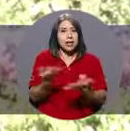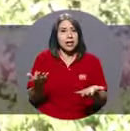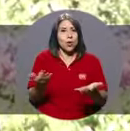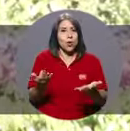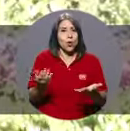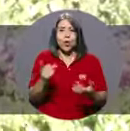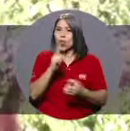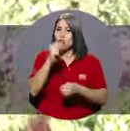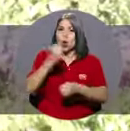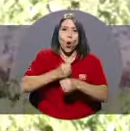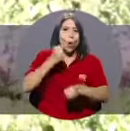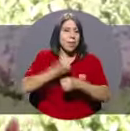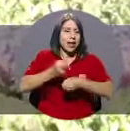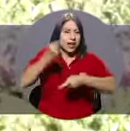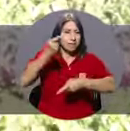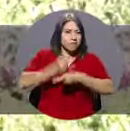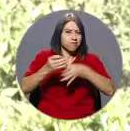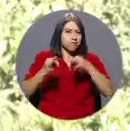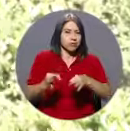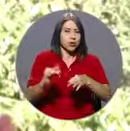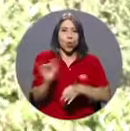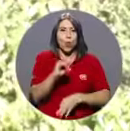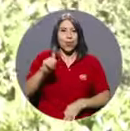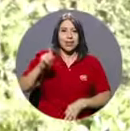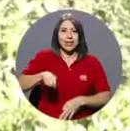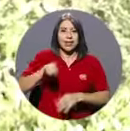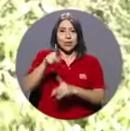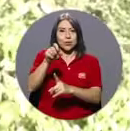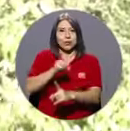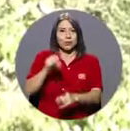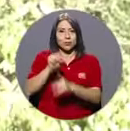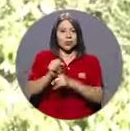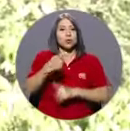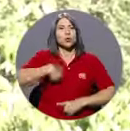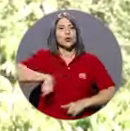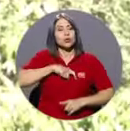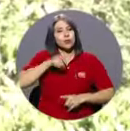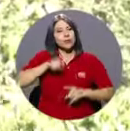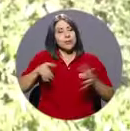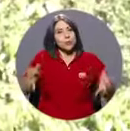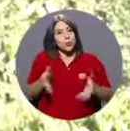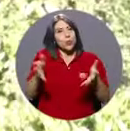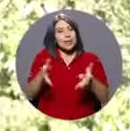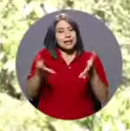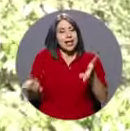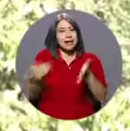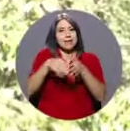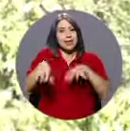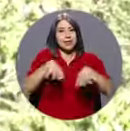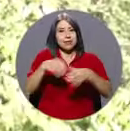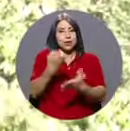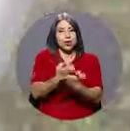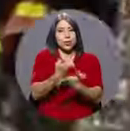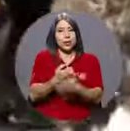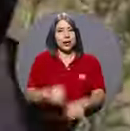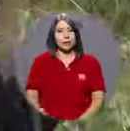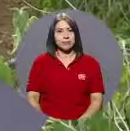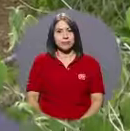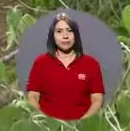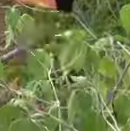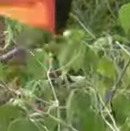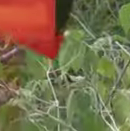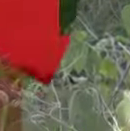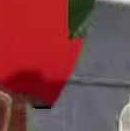de verdad no opera como debería operar en una situación donde debemos propiciar la reactivación económica.